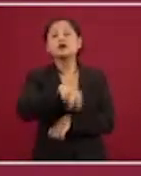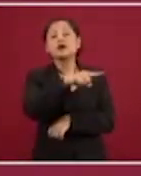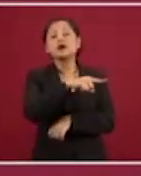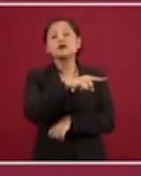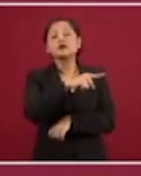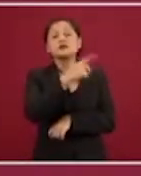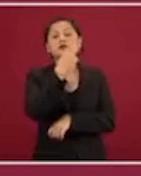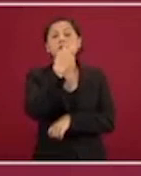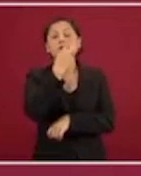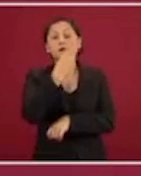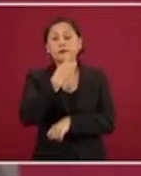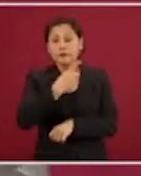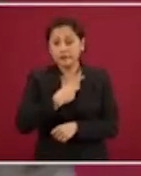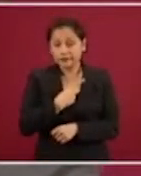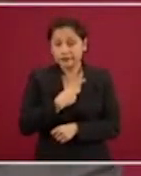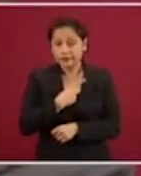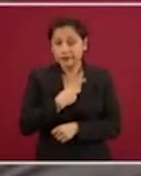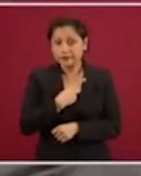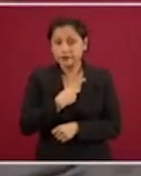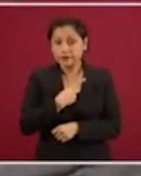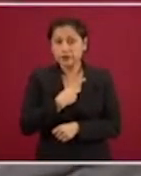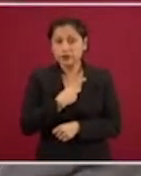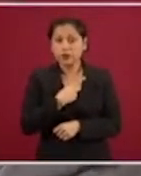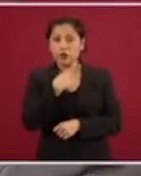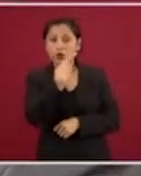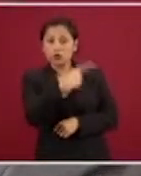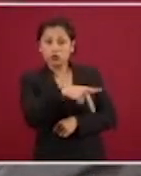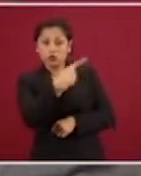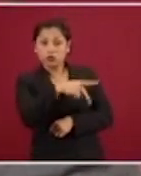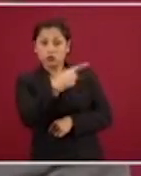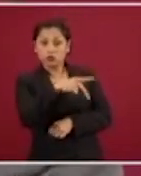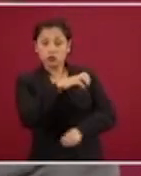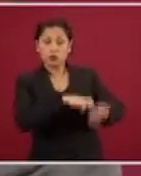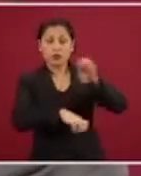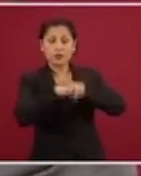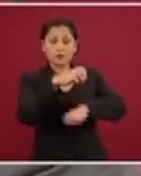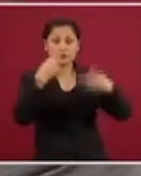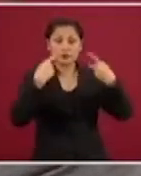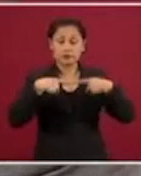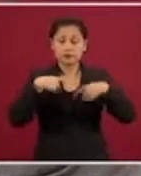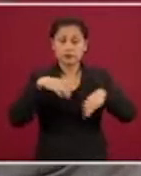manifestaron mantener a sus trabajadores, no despedir